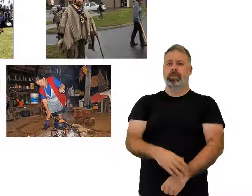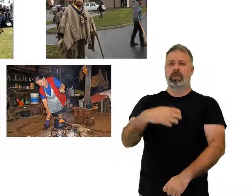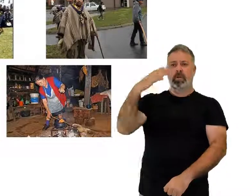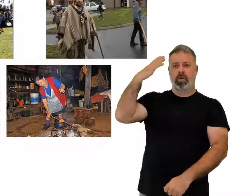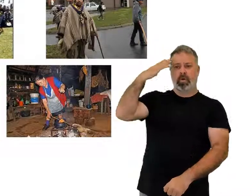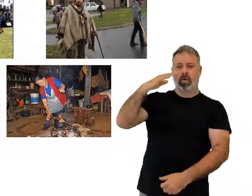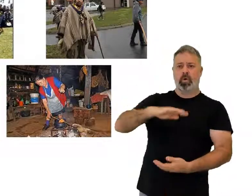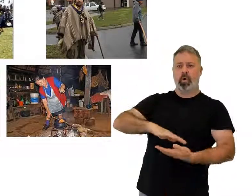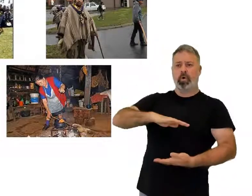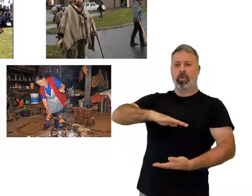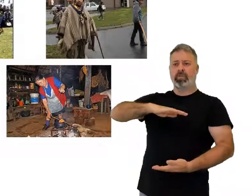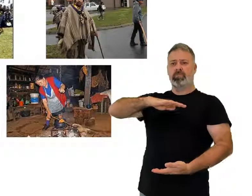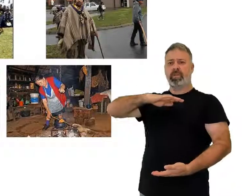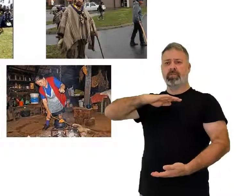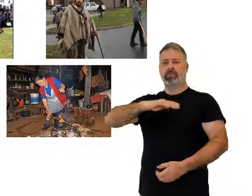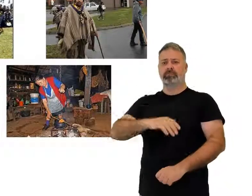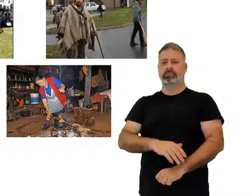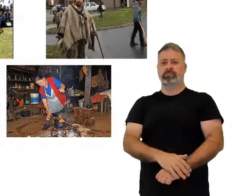conocimientos,